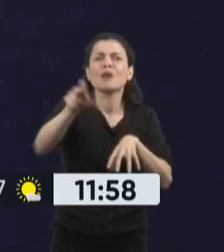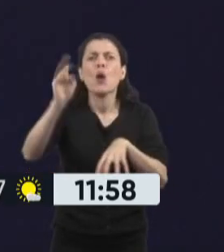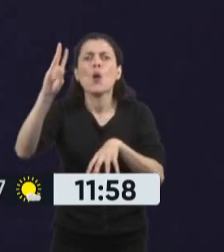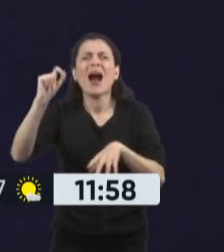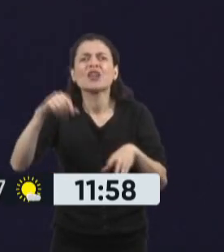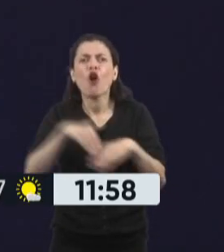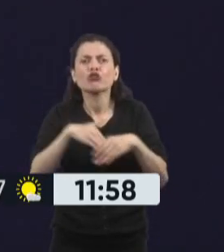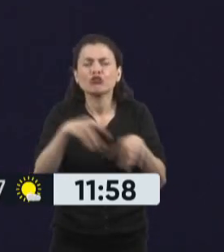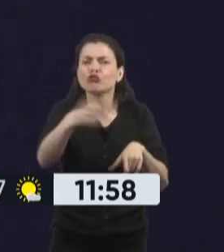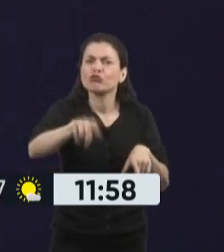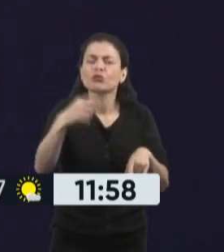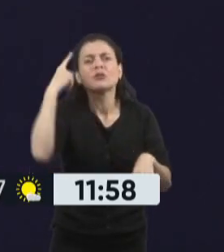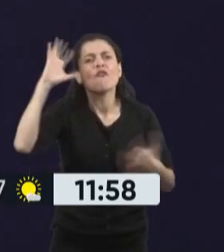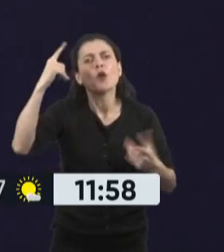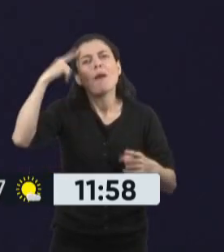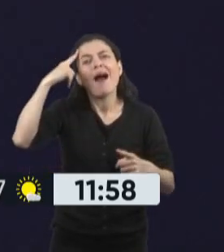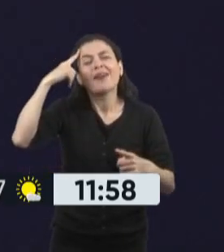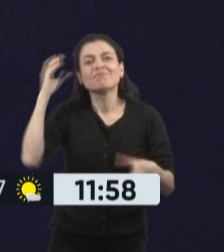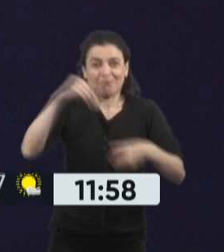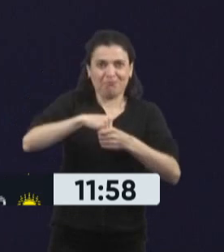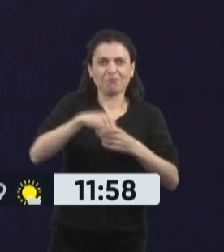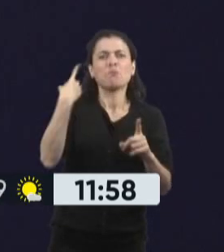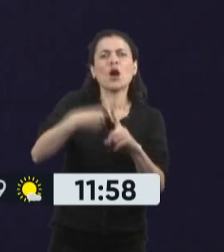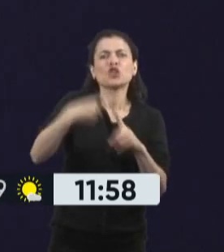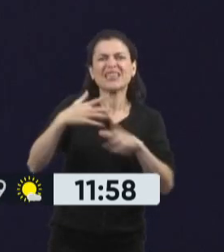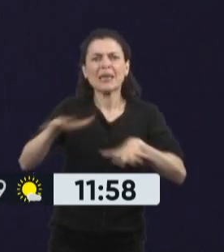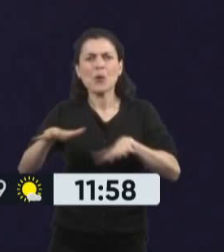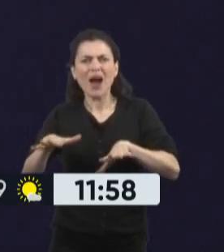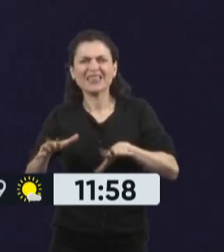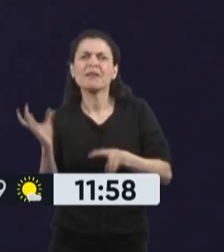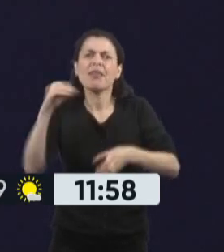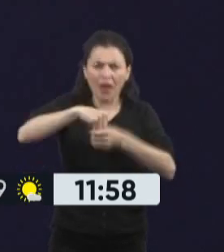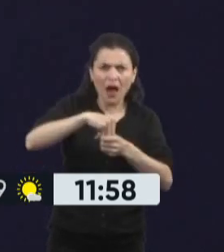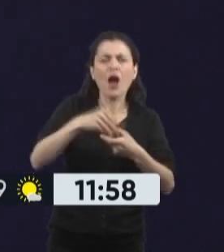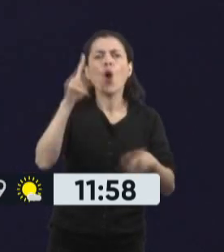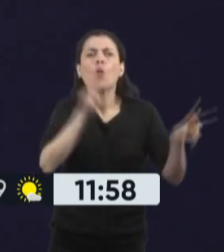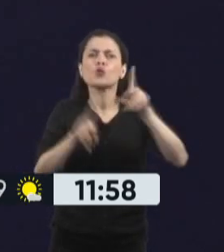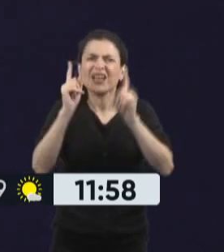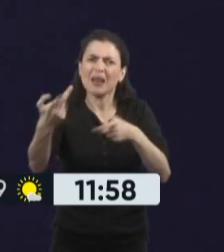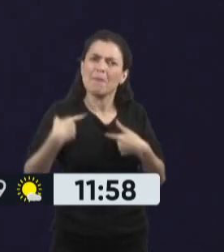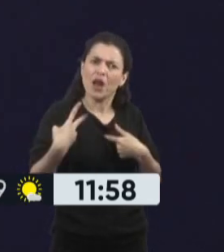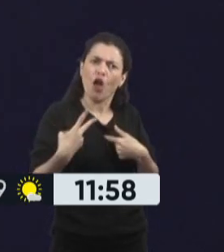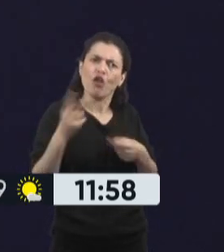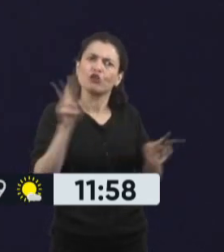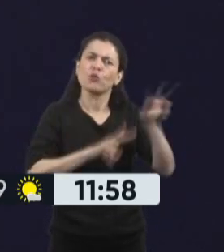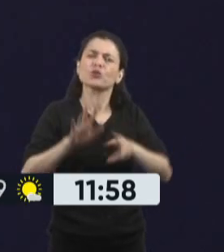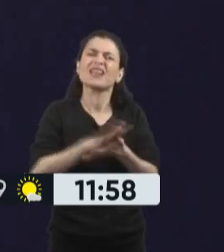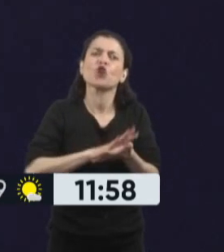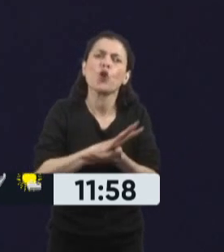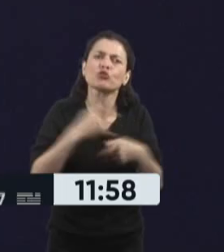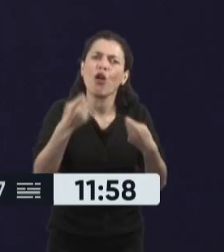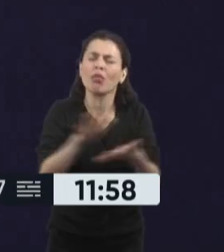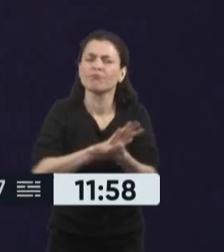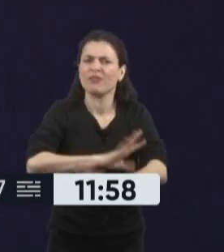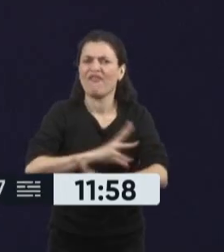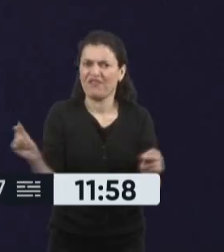buena predisposición, tienen muy buena predisposición para terminar finalmente de solucionar el tema,